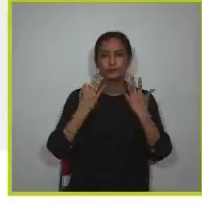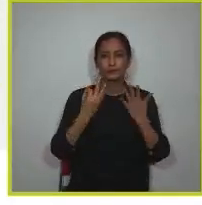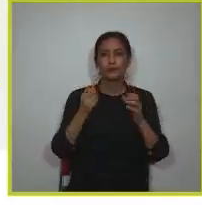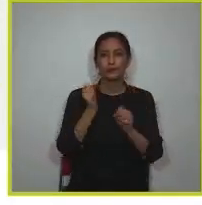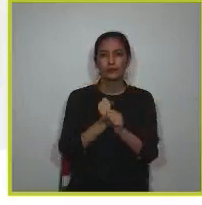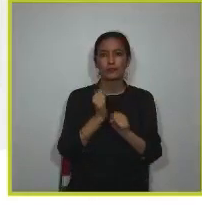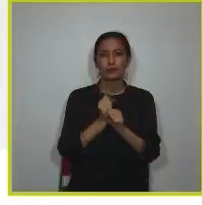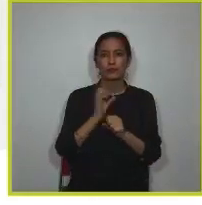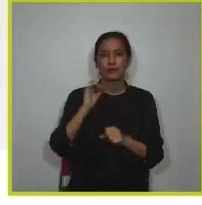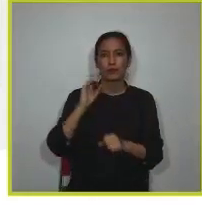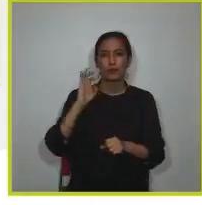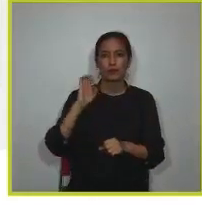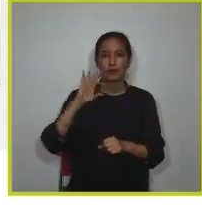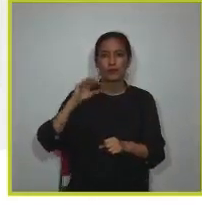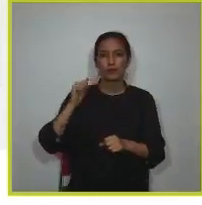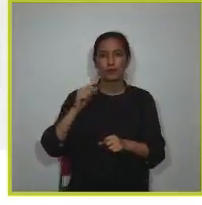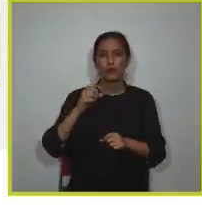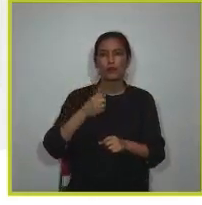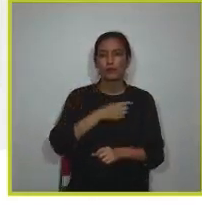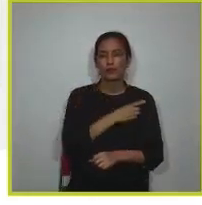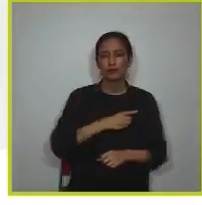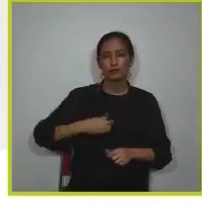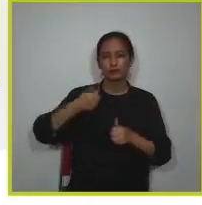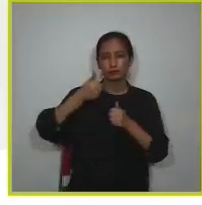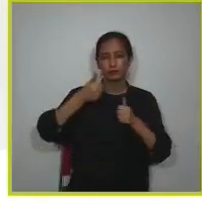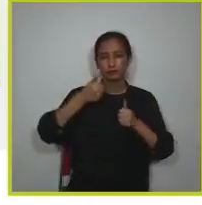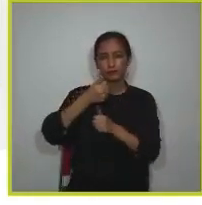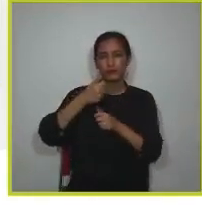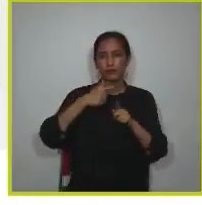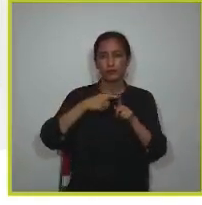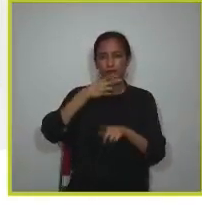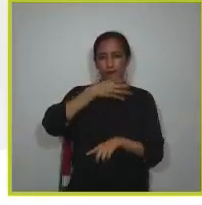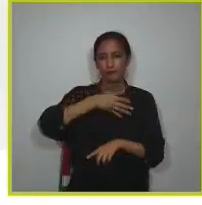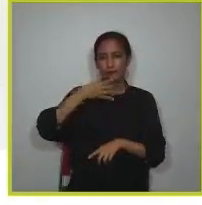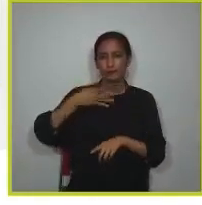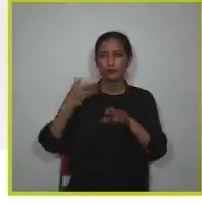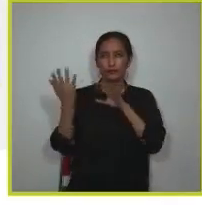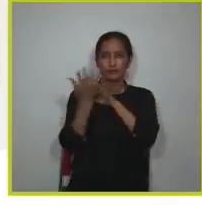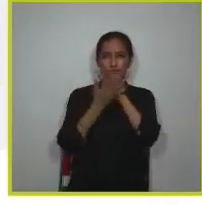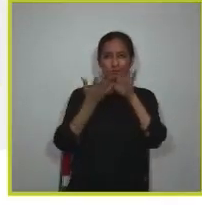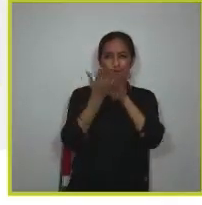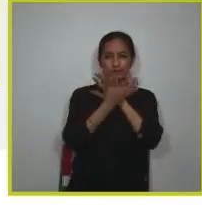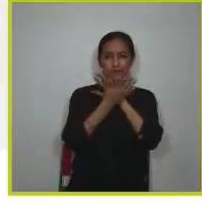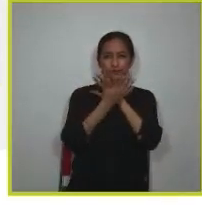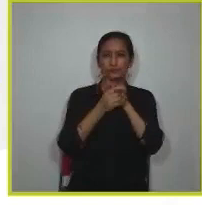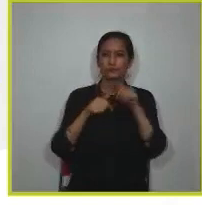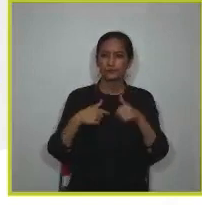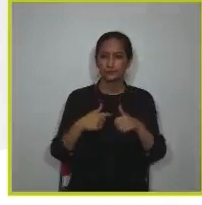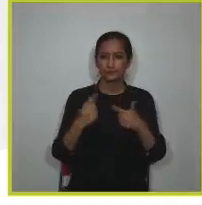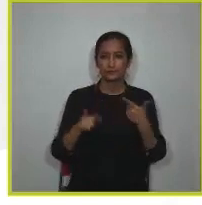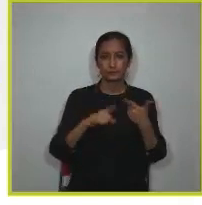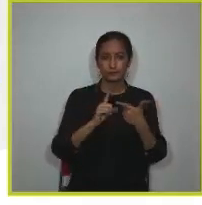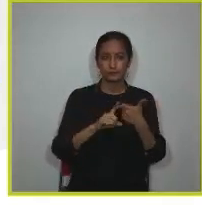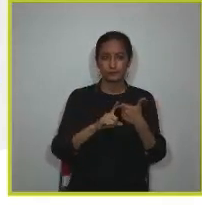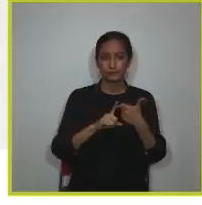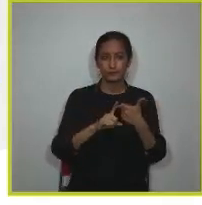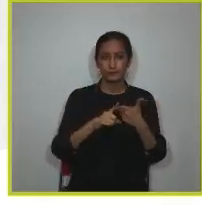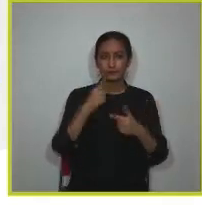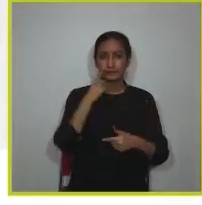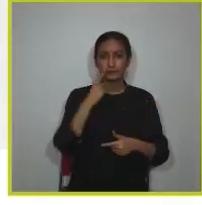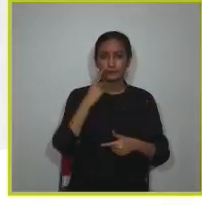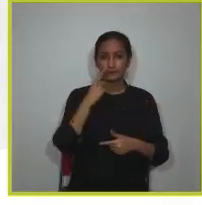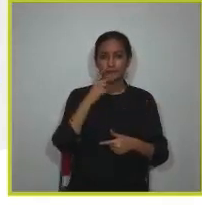loefa Y actualmente es subdirector de seguimiento de entidades de fiscalización ambiental nuestro segundo panelista es el señor